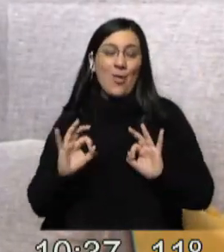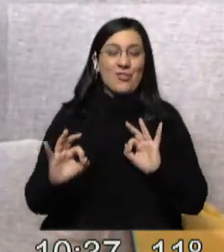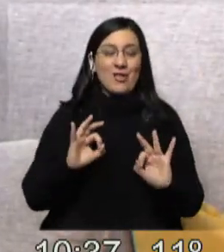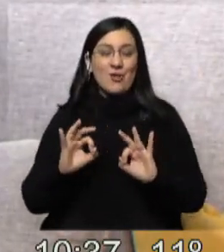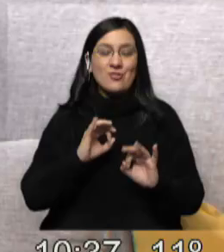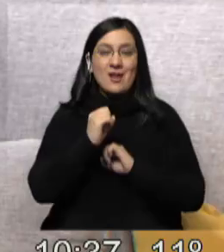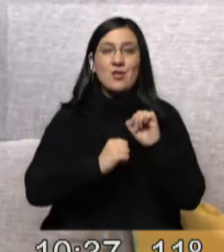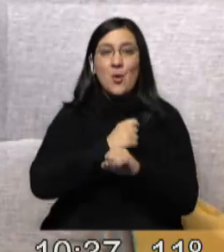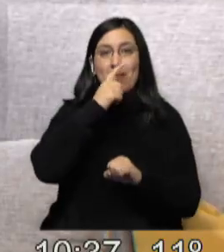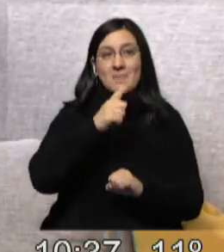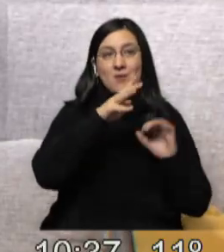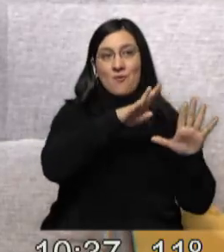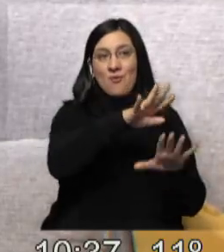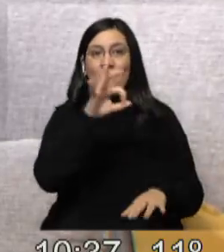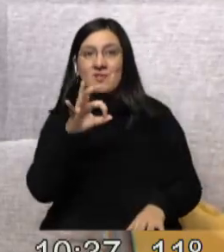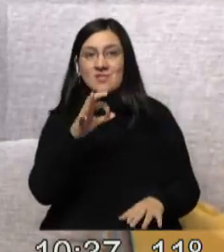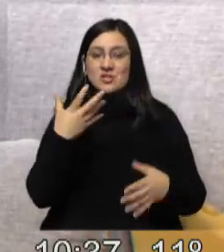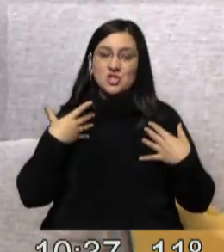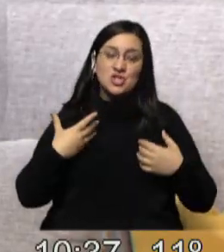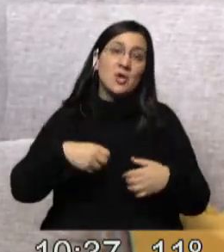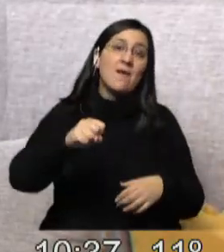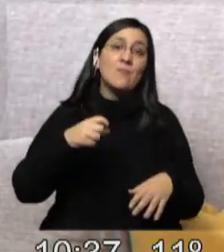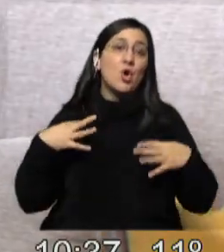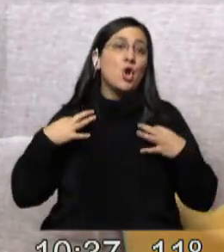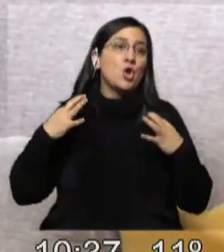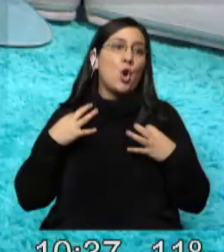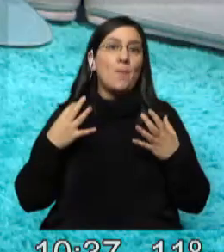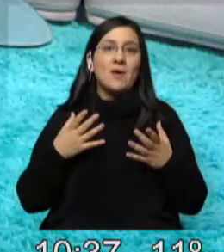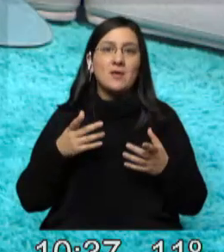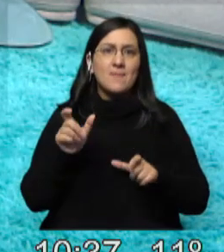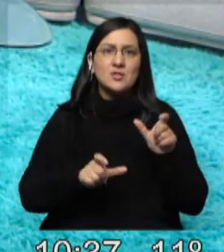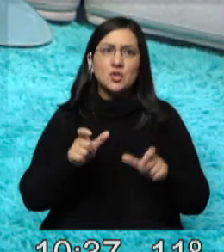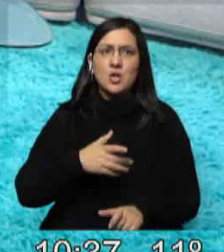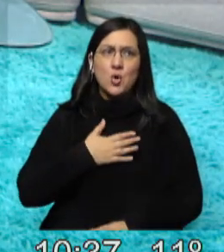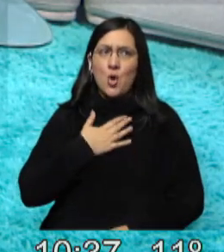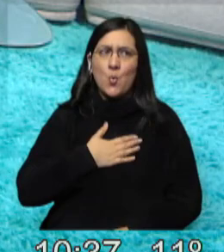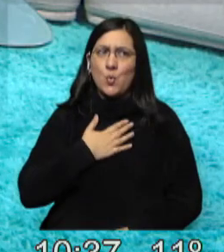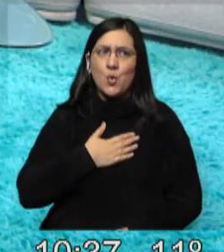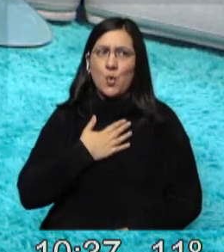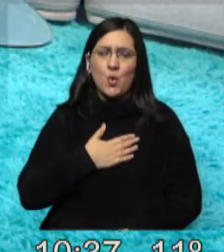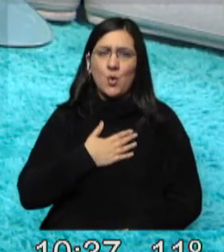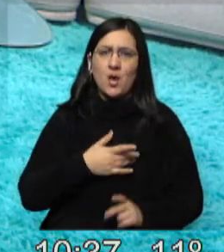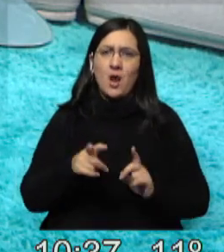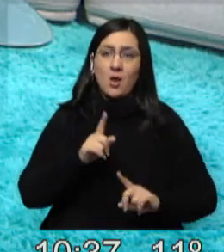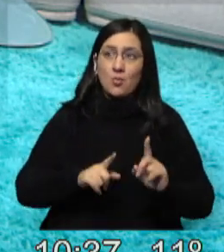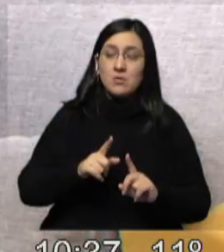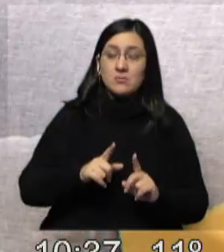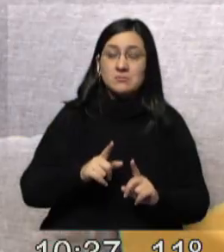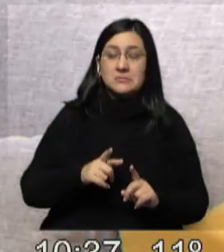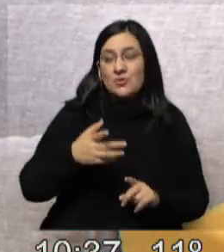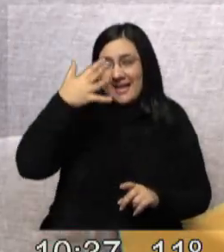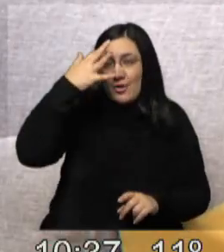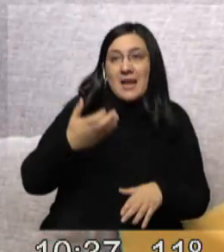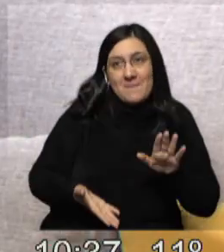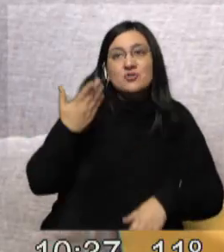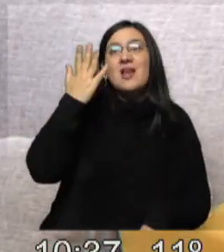Y llevamos ropa y hicimos eso. Y gente lo tomó más, muy poco. De ponerle, ese video creo que tuvo,